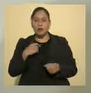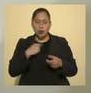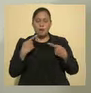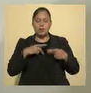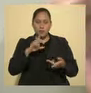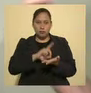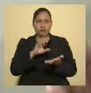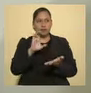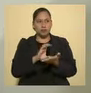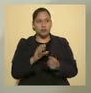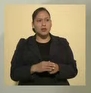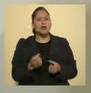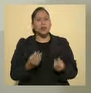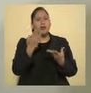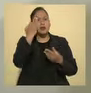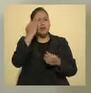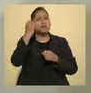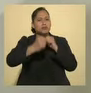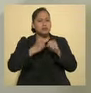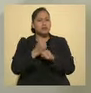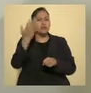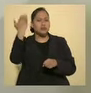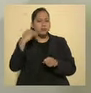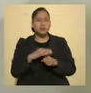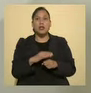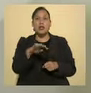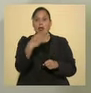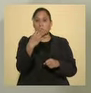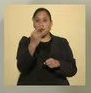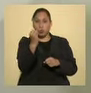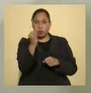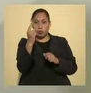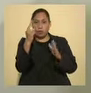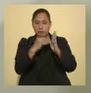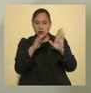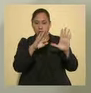con discapacidad. ¿Hace cuántos años? En el 14 de